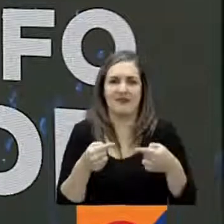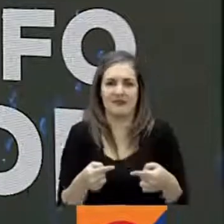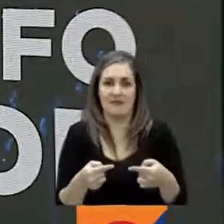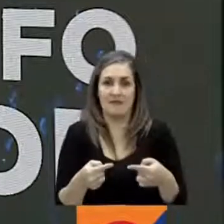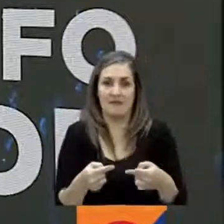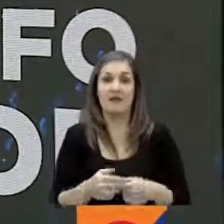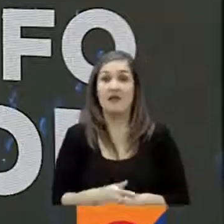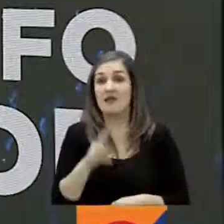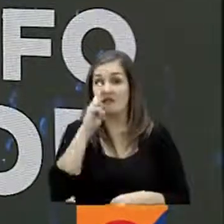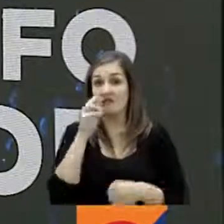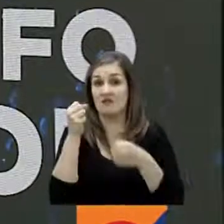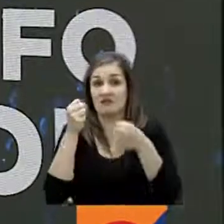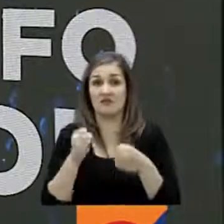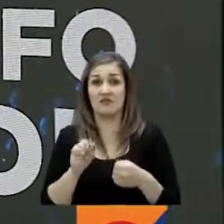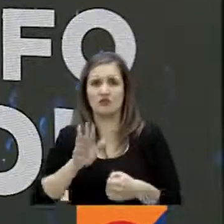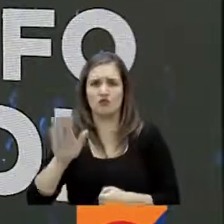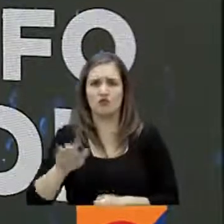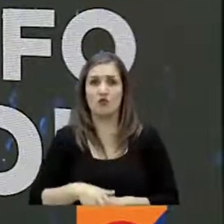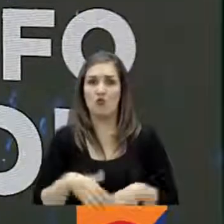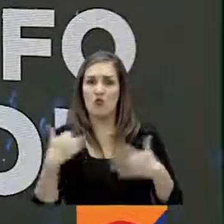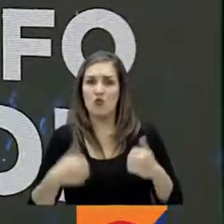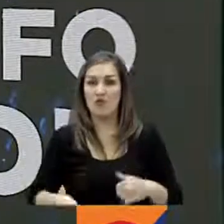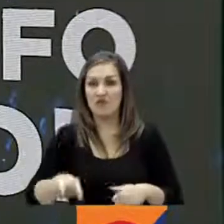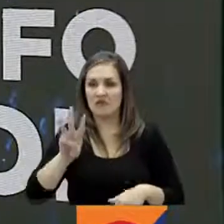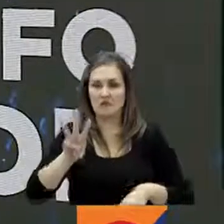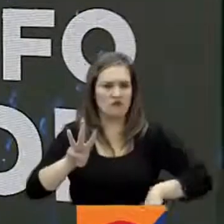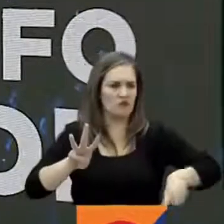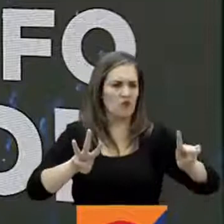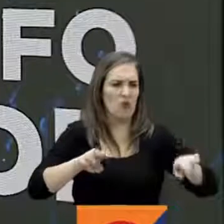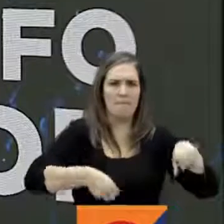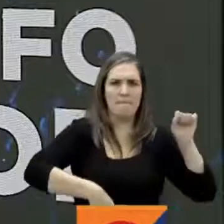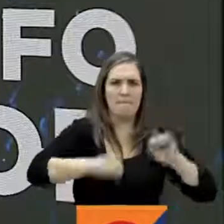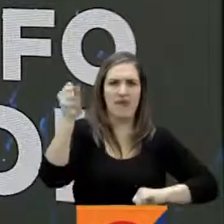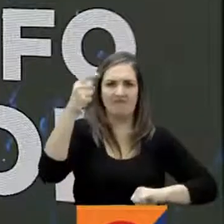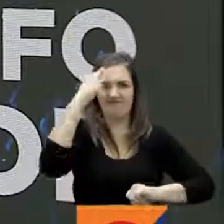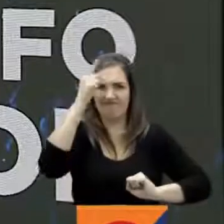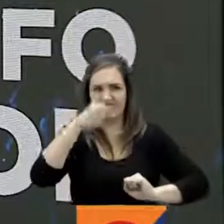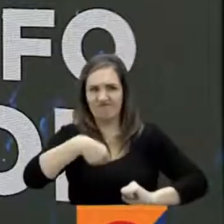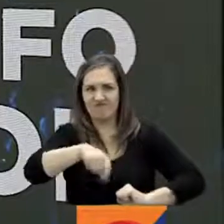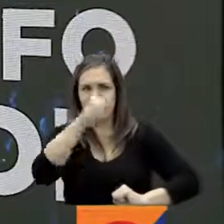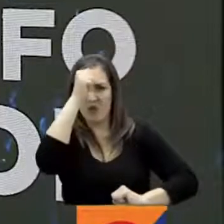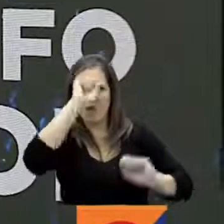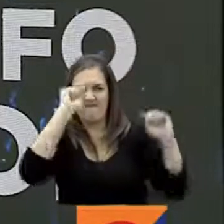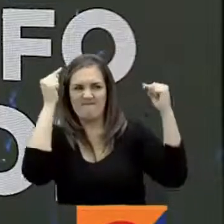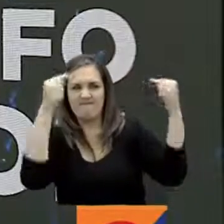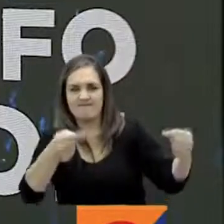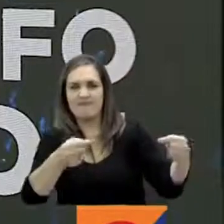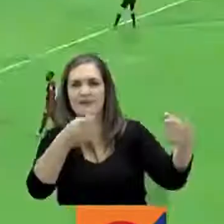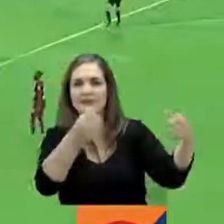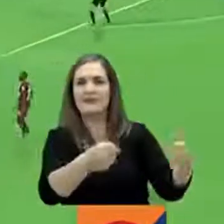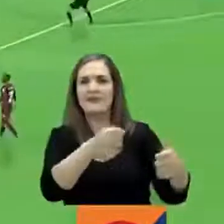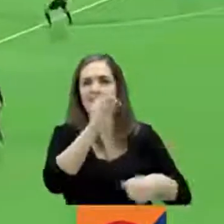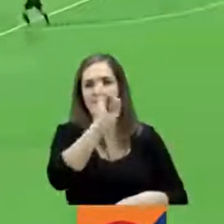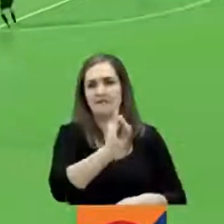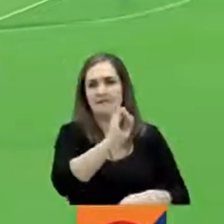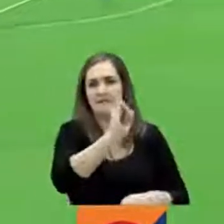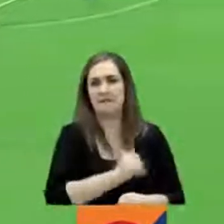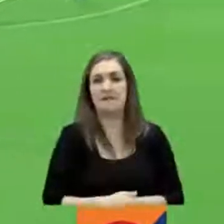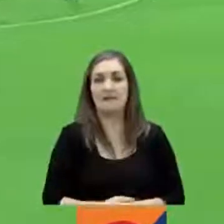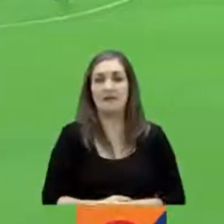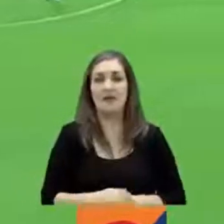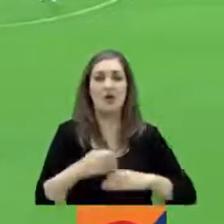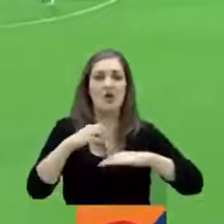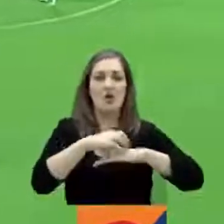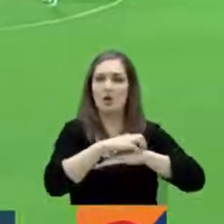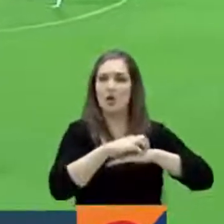equipo del arriero sacó 2 goles de ventaja y ahora piensa en sellar el título en Ibagué. Tolima se volvió un